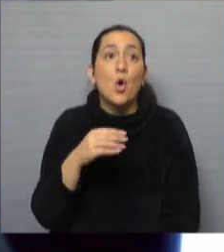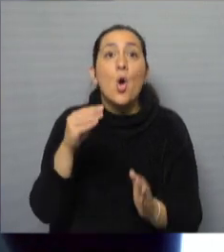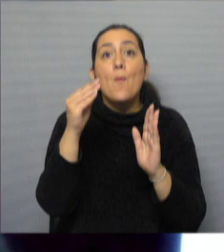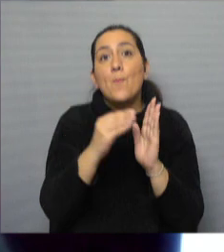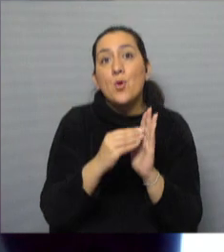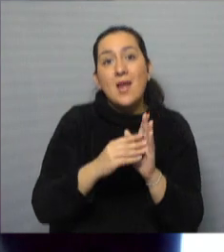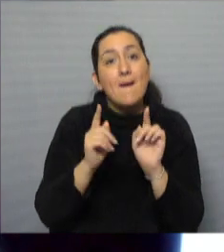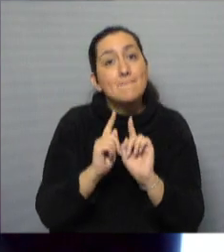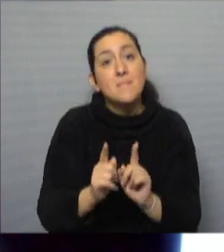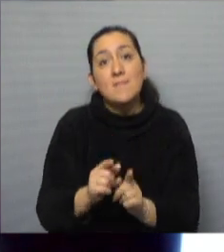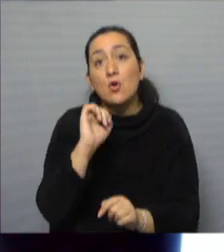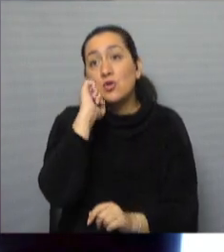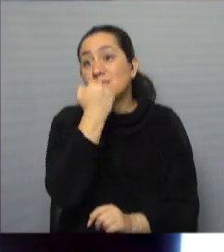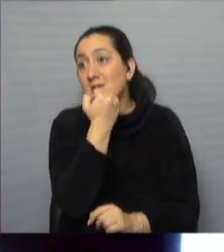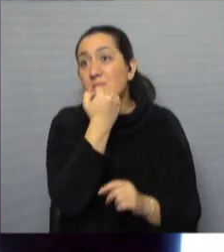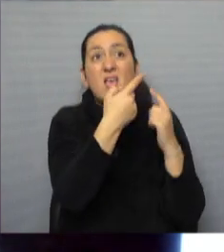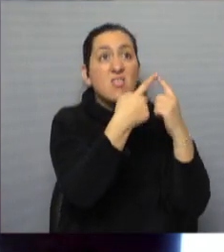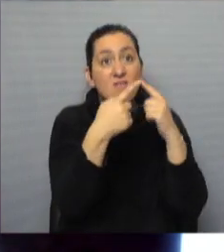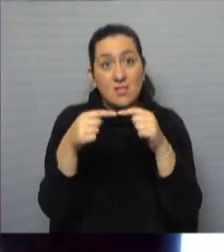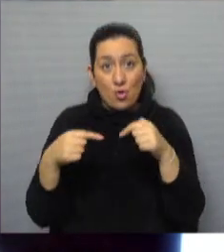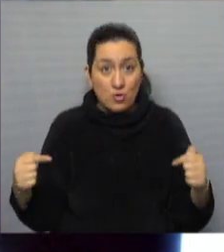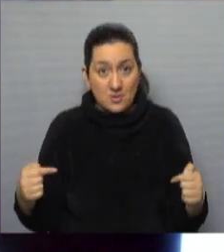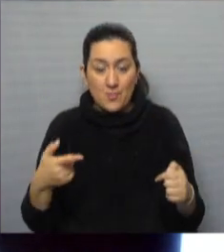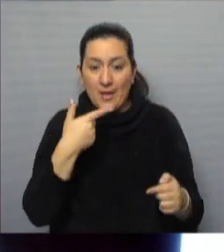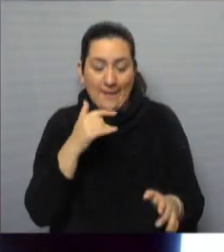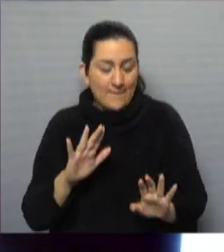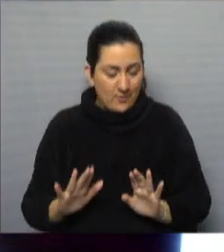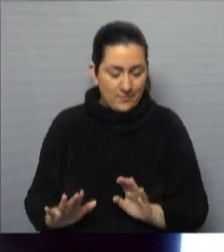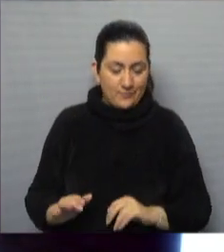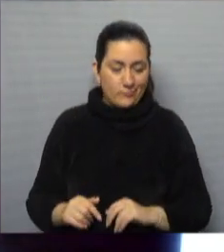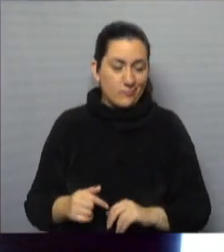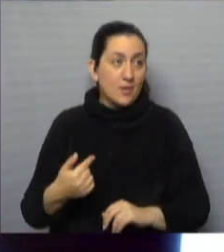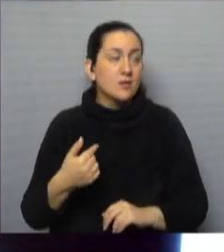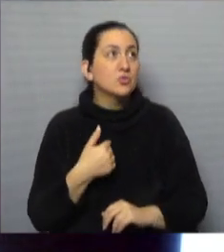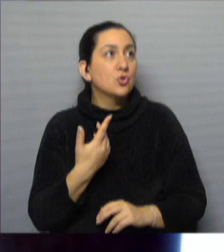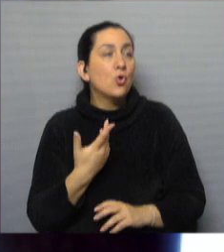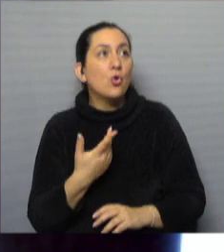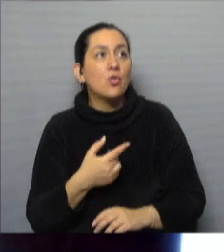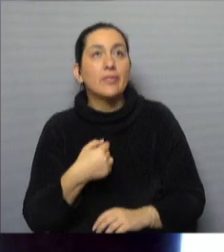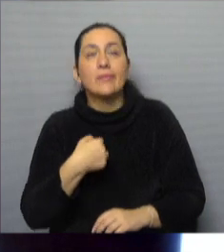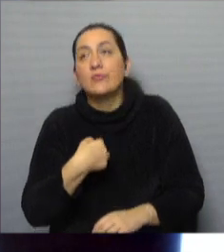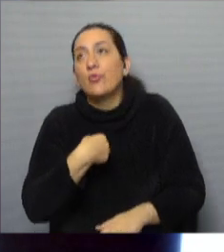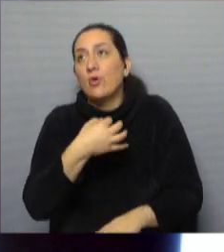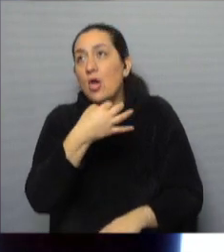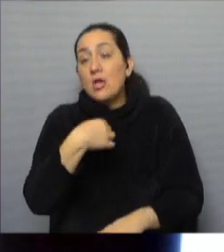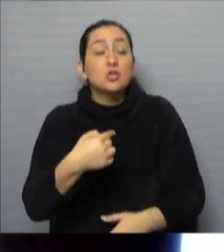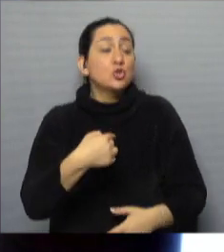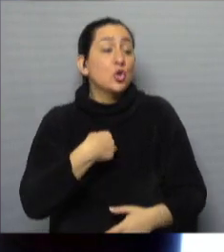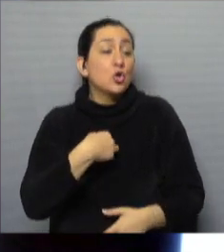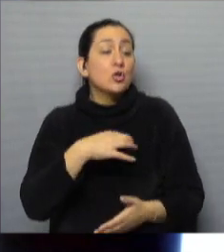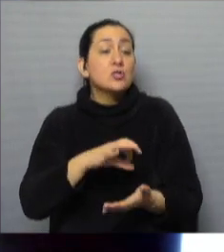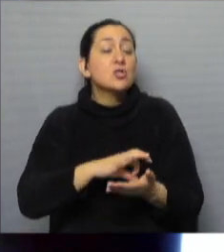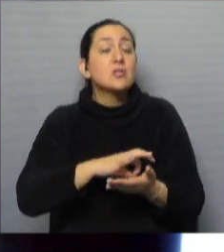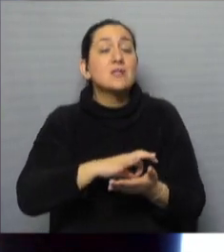claro entonces si uno se hace pasar yo que sé por el servicio de de outlook